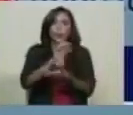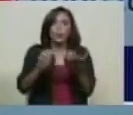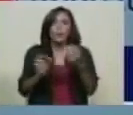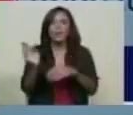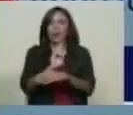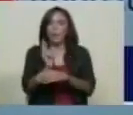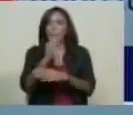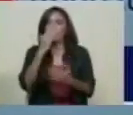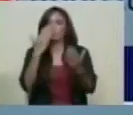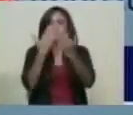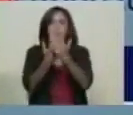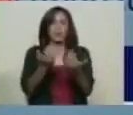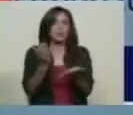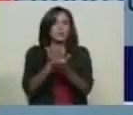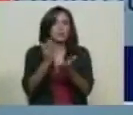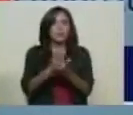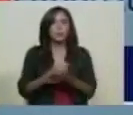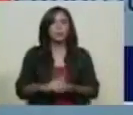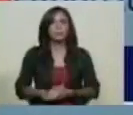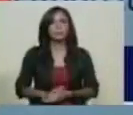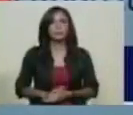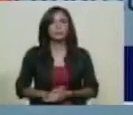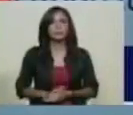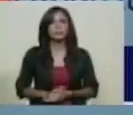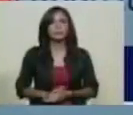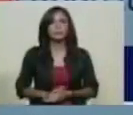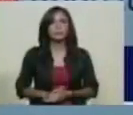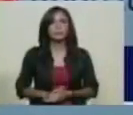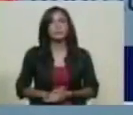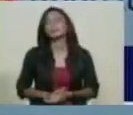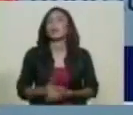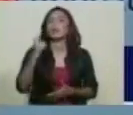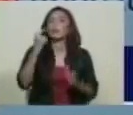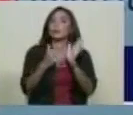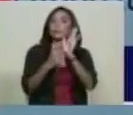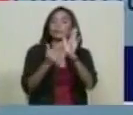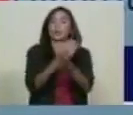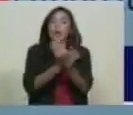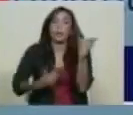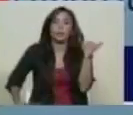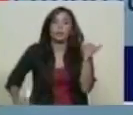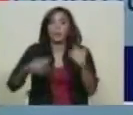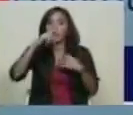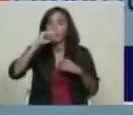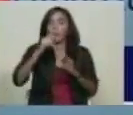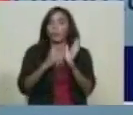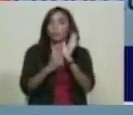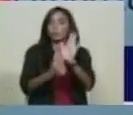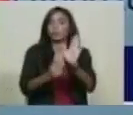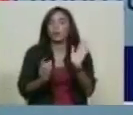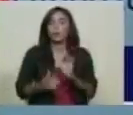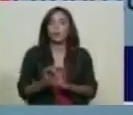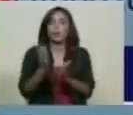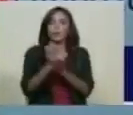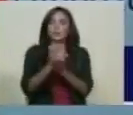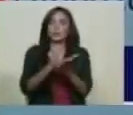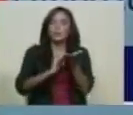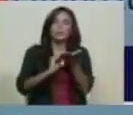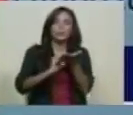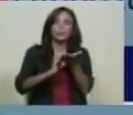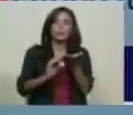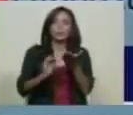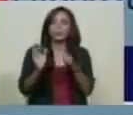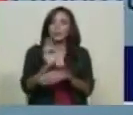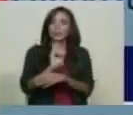Siempre, y pongo aquí como ejemplo al presidente, pone el pecho ante los problemas. Y cuando uno